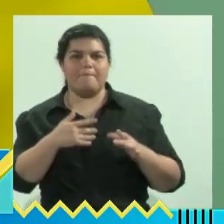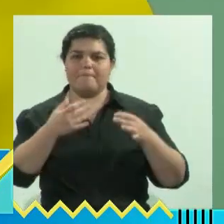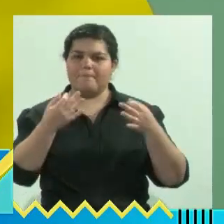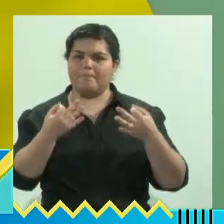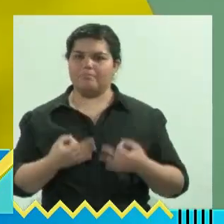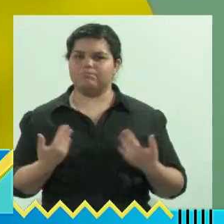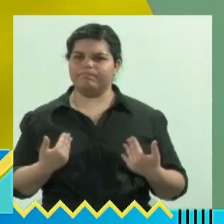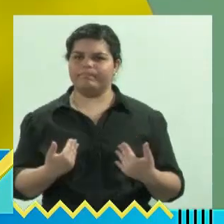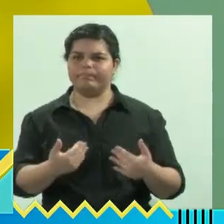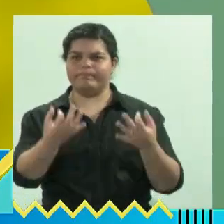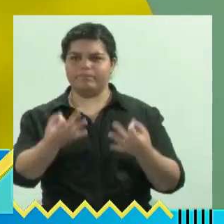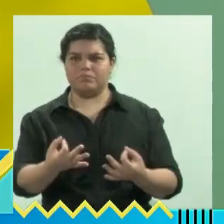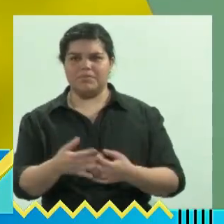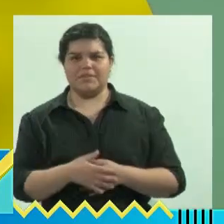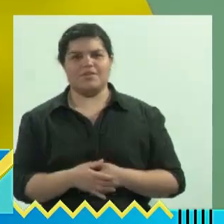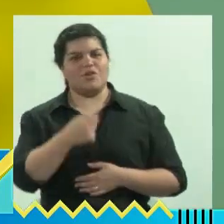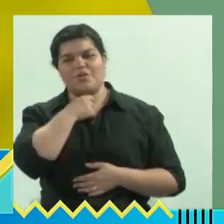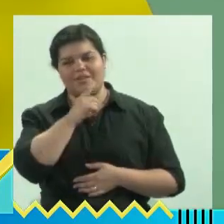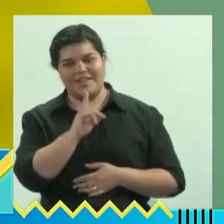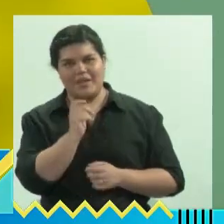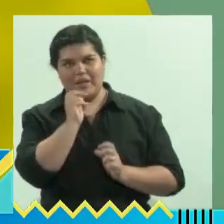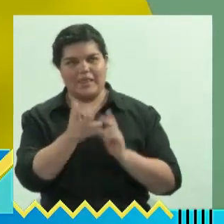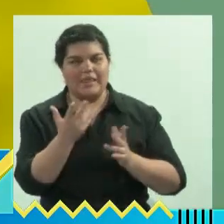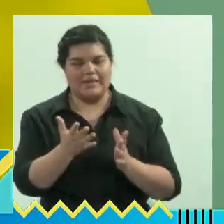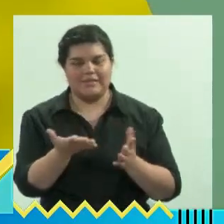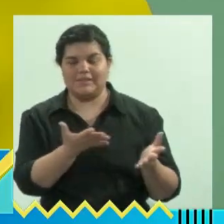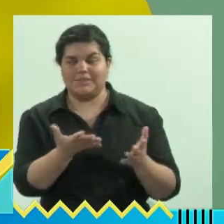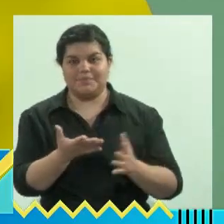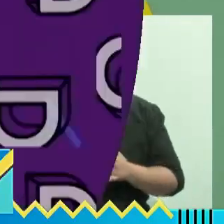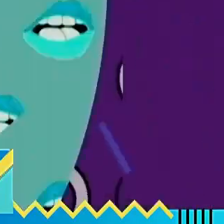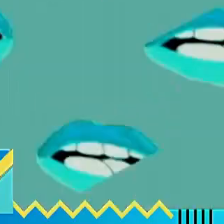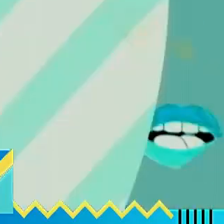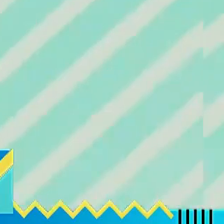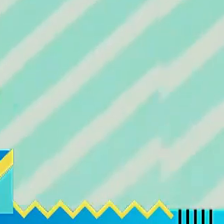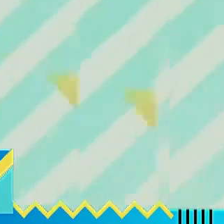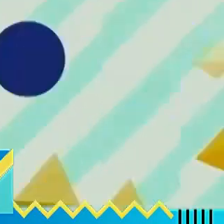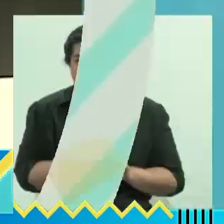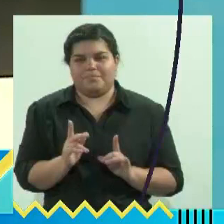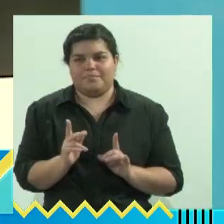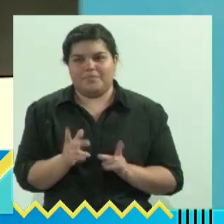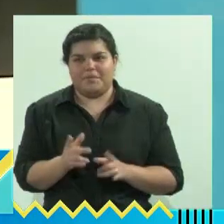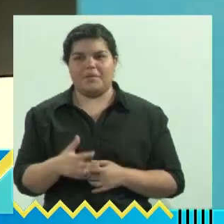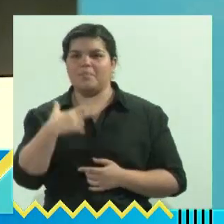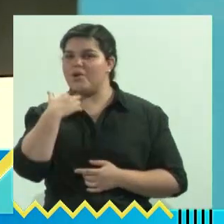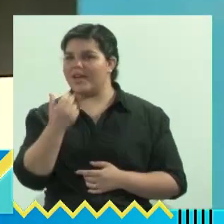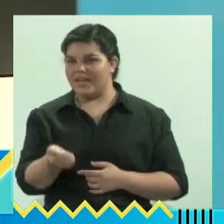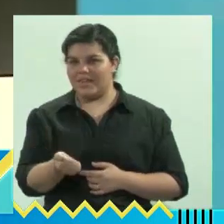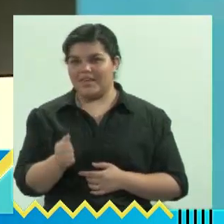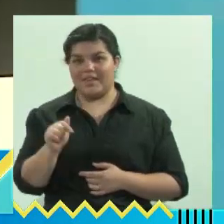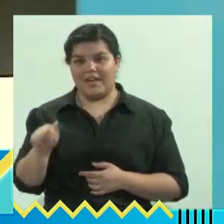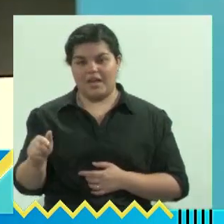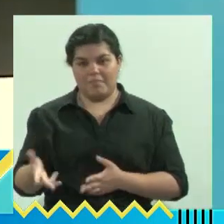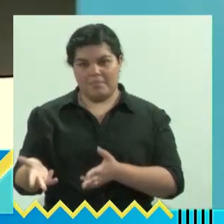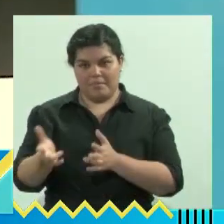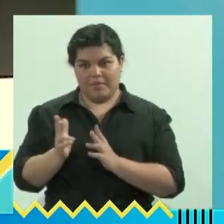No quiero ser muy autorreferencial, pero mi hija me hablaba de algo que circula en las redes, una carita, no recuerdo ahora cómo es que